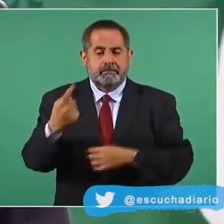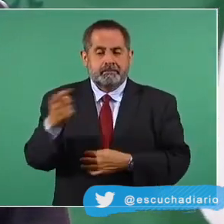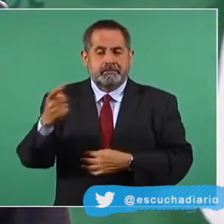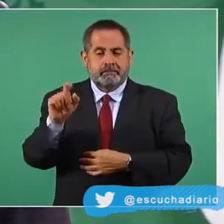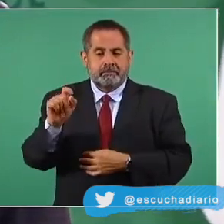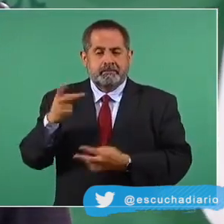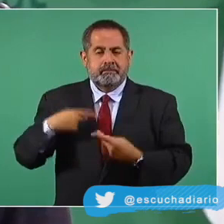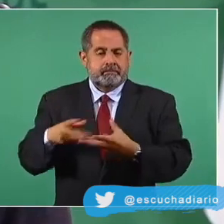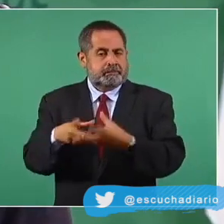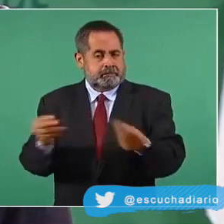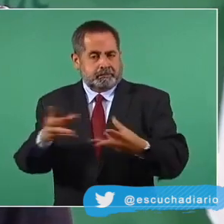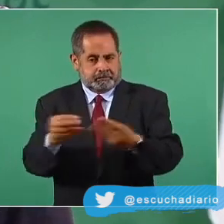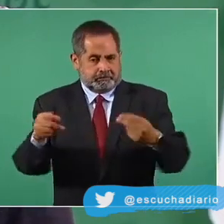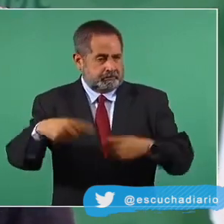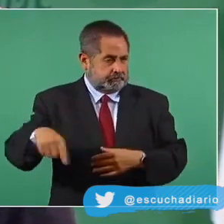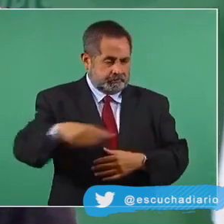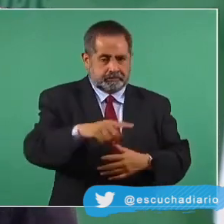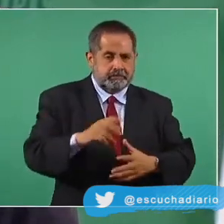desaparecidos.